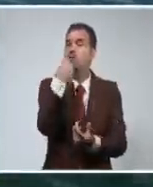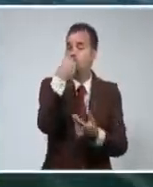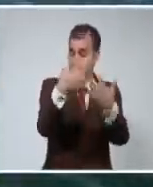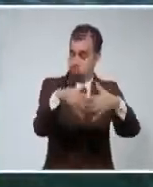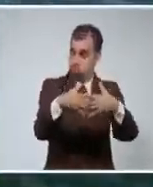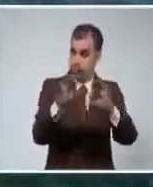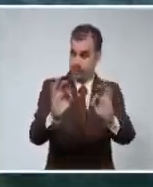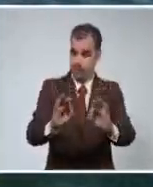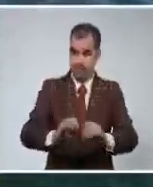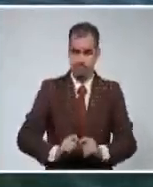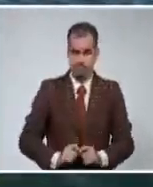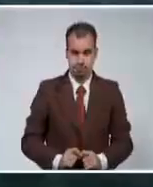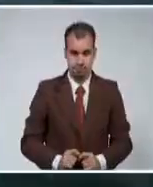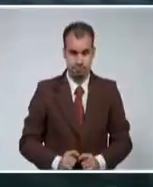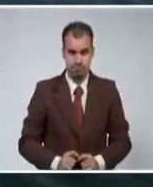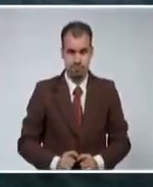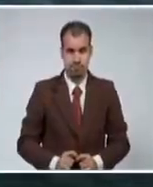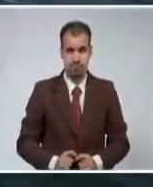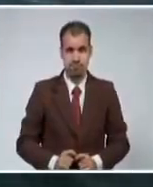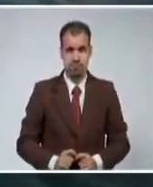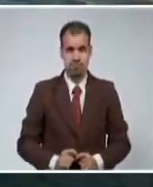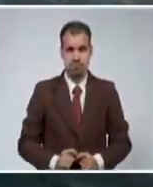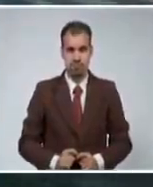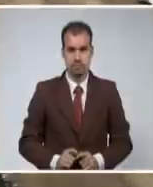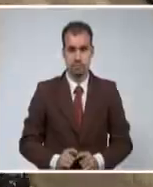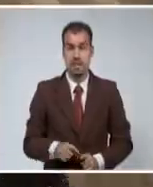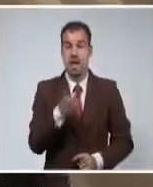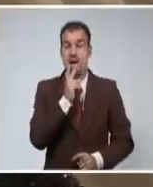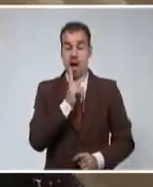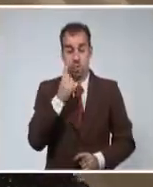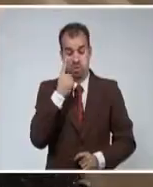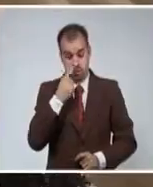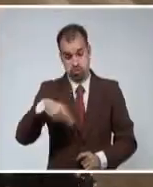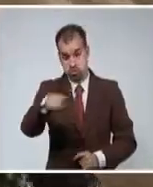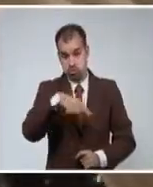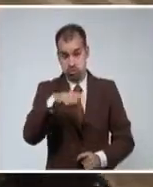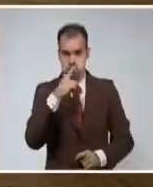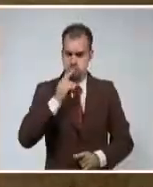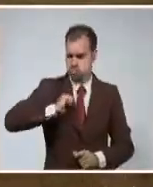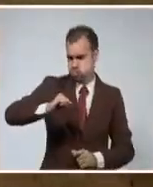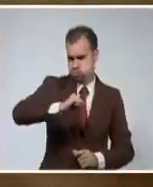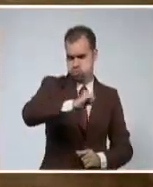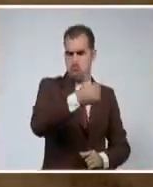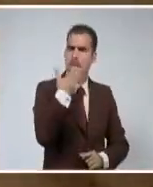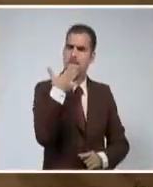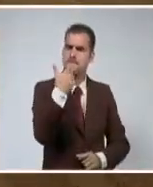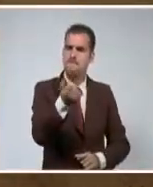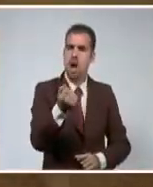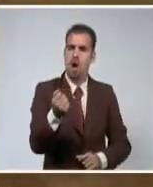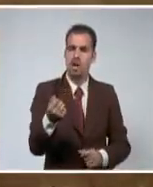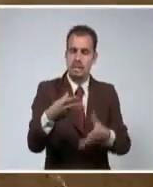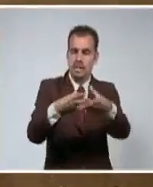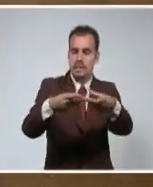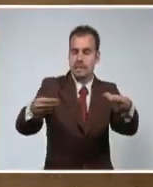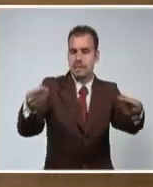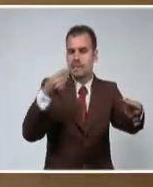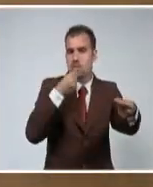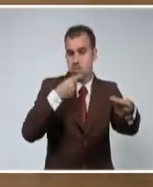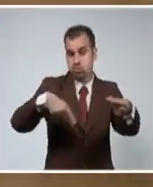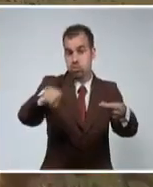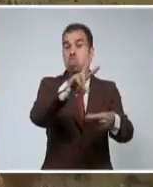El agua llega a programas de prioridad agrícola. Estos sistemas aseguran el beneficio de